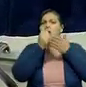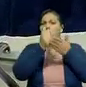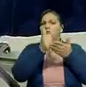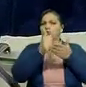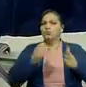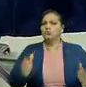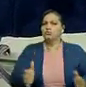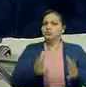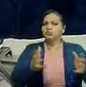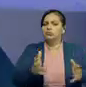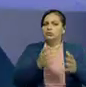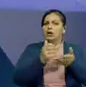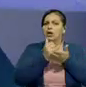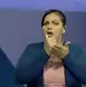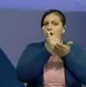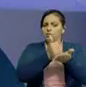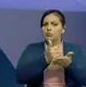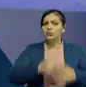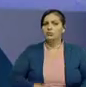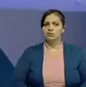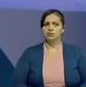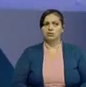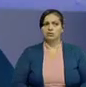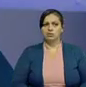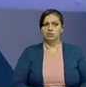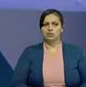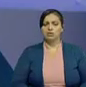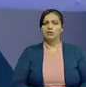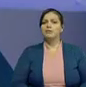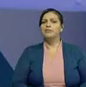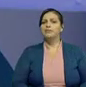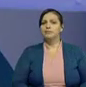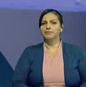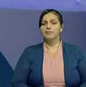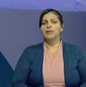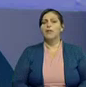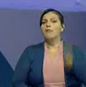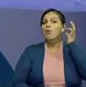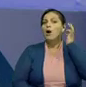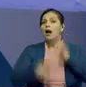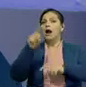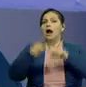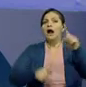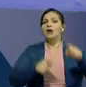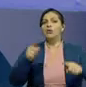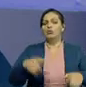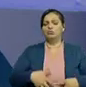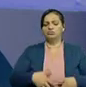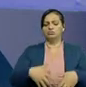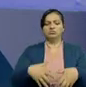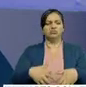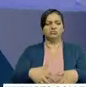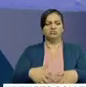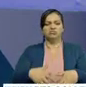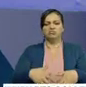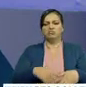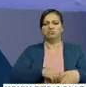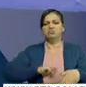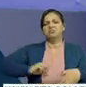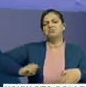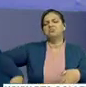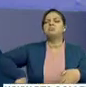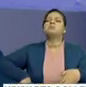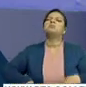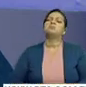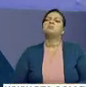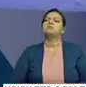finalmente nosotros también acompañamos a aquellas mujeres por una otra razón que han abortado en todo su programa. Lógicamente, aquí se habla de que